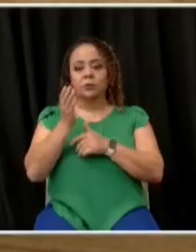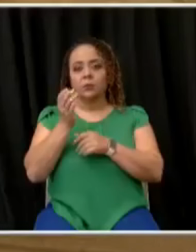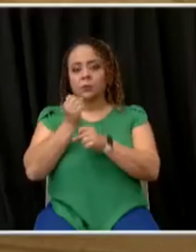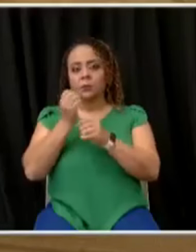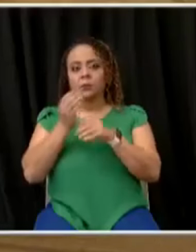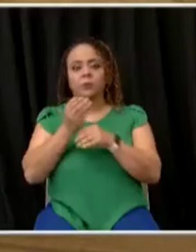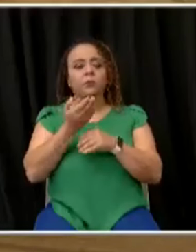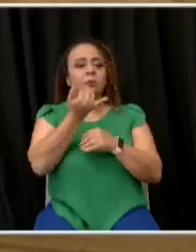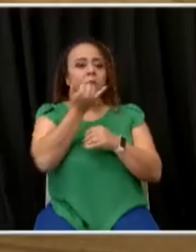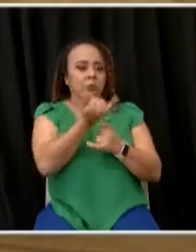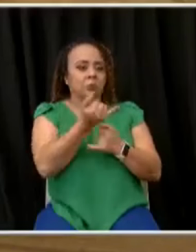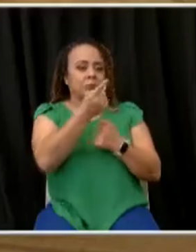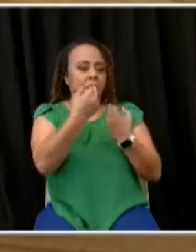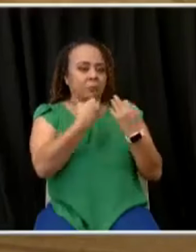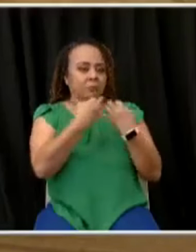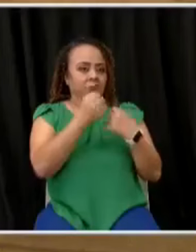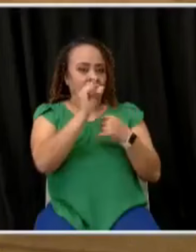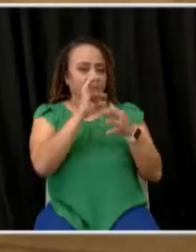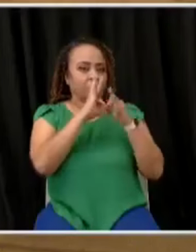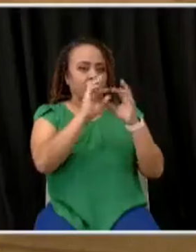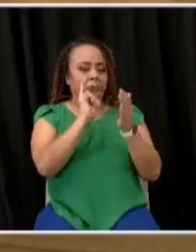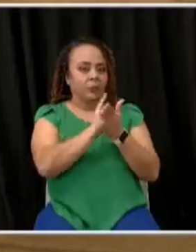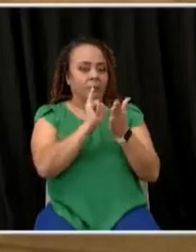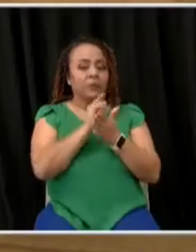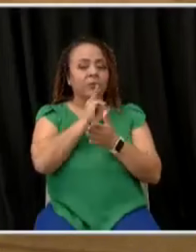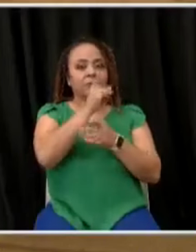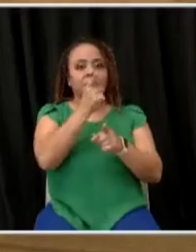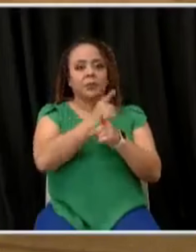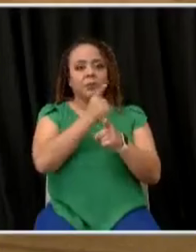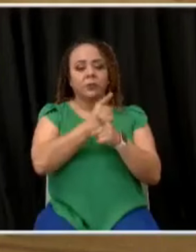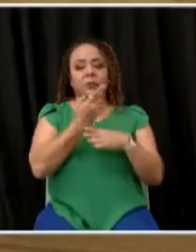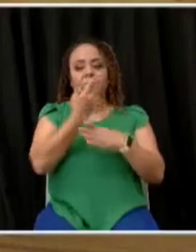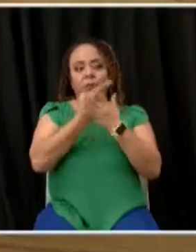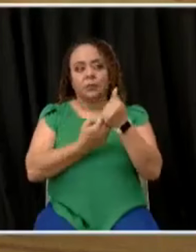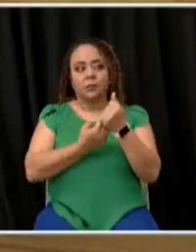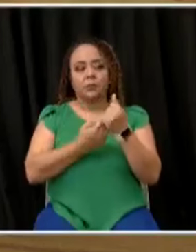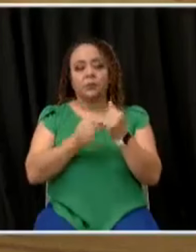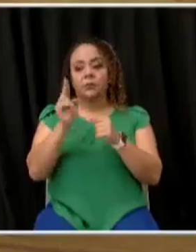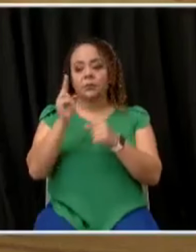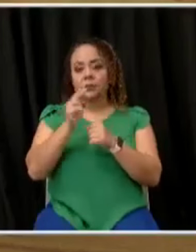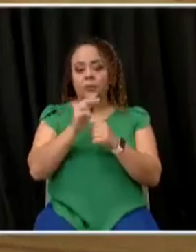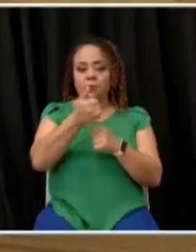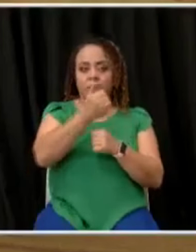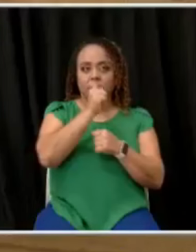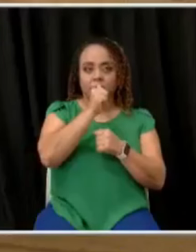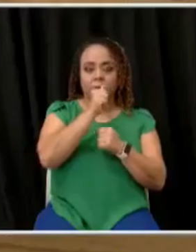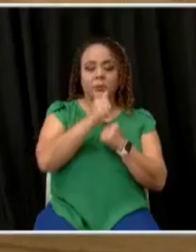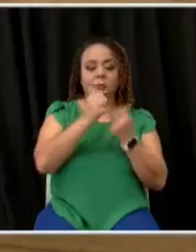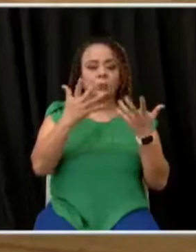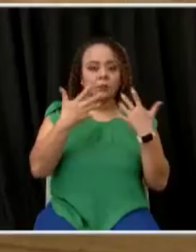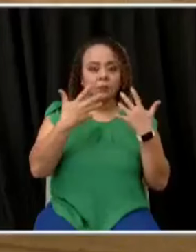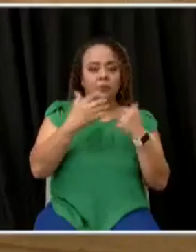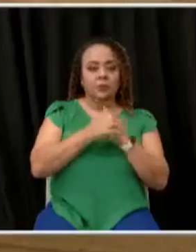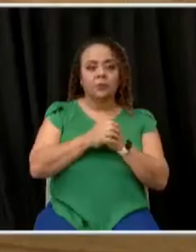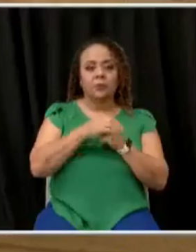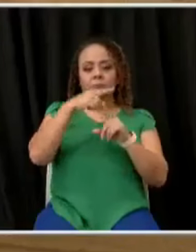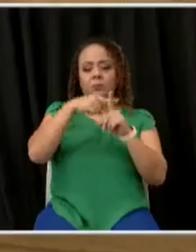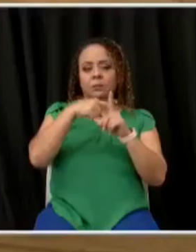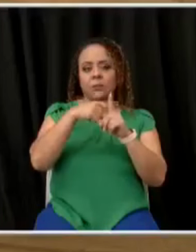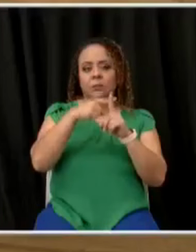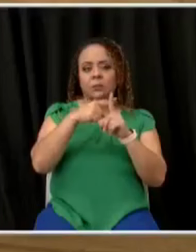Bueno, ya usted nos explicó un poquitito sobre eso. Realmente lo correcto es la combinación del agua a temperatura fresca. Una temperatura